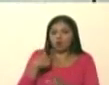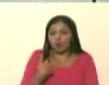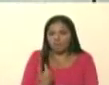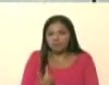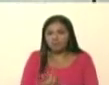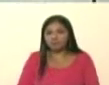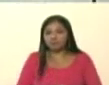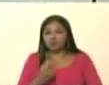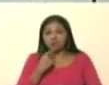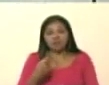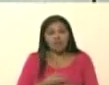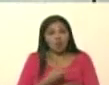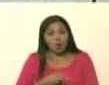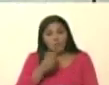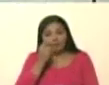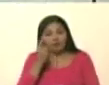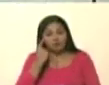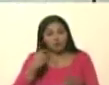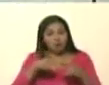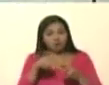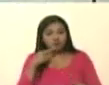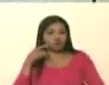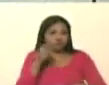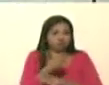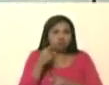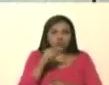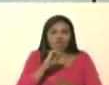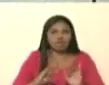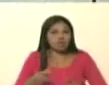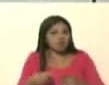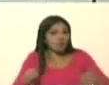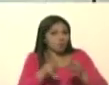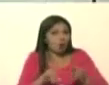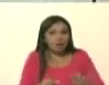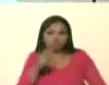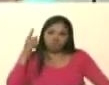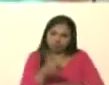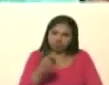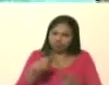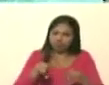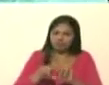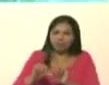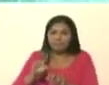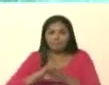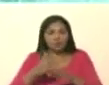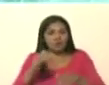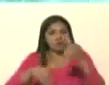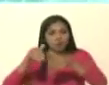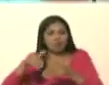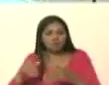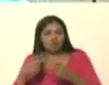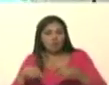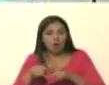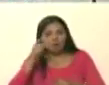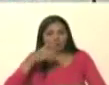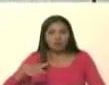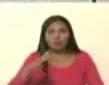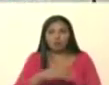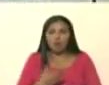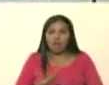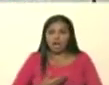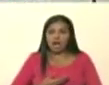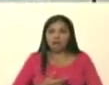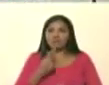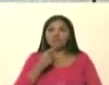y yo le dije a los gobernadores y las gobernador si yo soy dictador o ustedes son dictadores también pues fueron electos por el mismo pueblo y los alcaldes